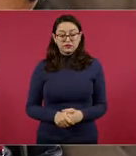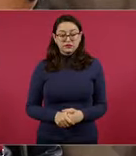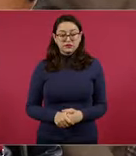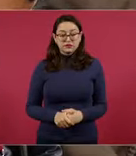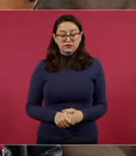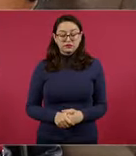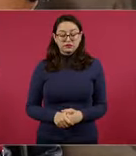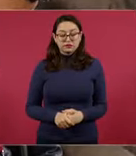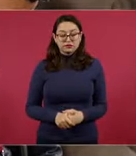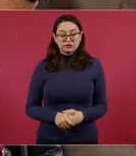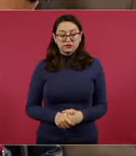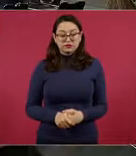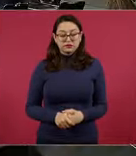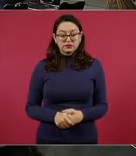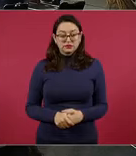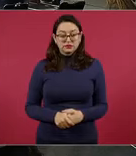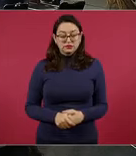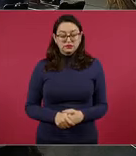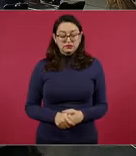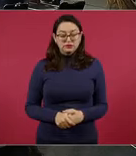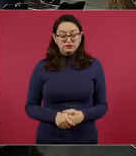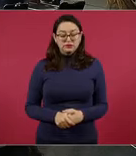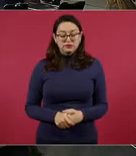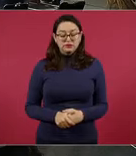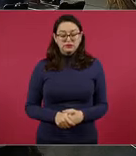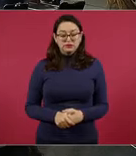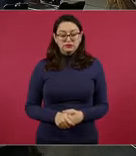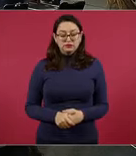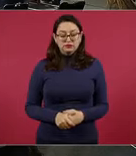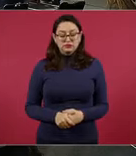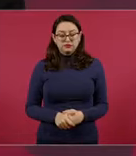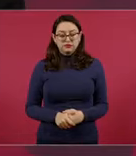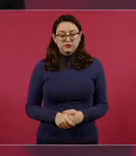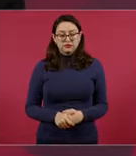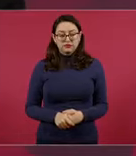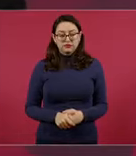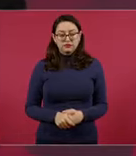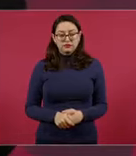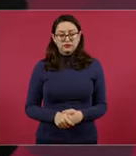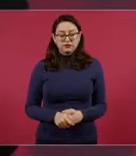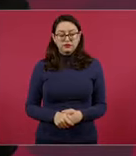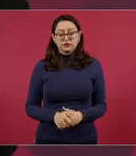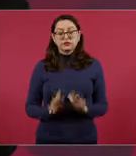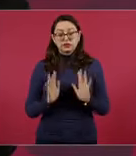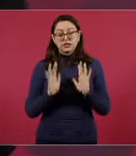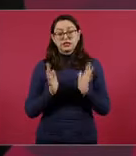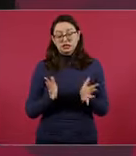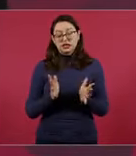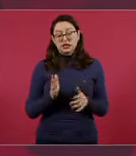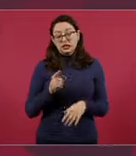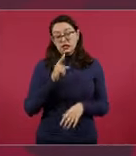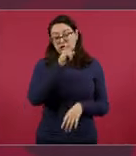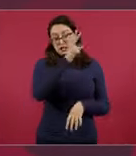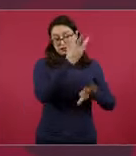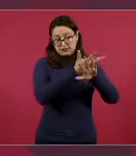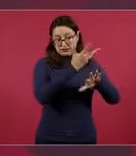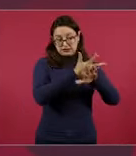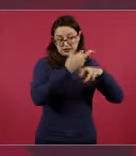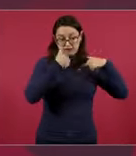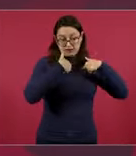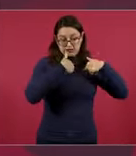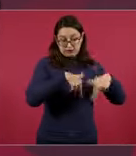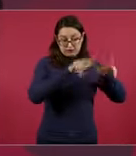ya se le pidió a un miembro de la delegación estadounidense y a un miembro de